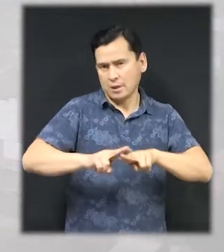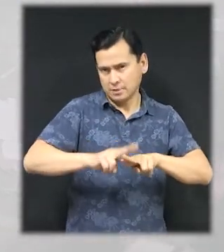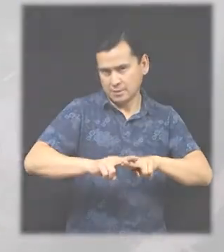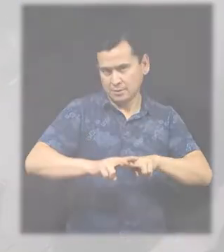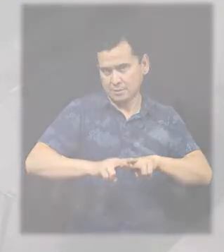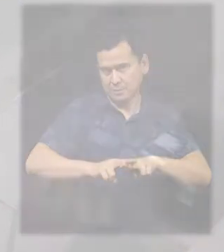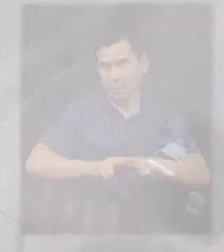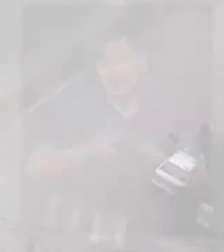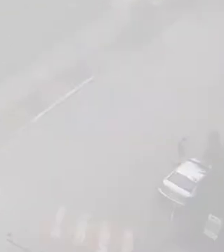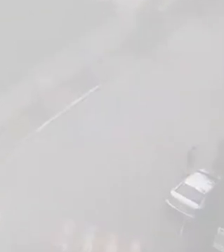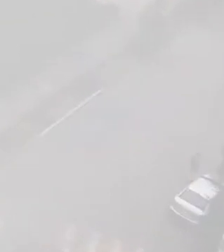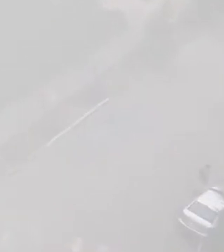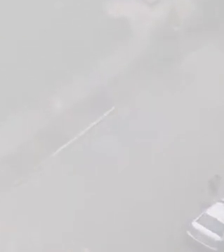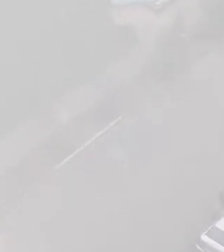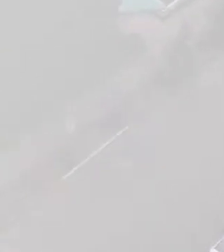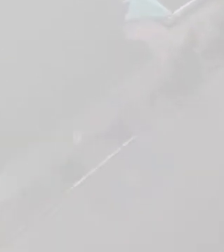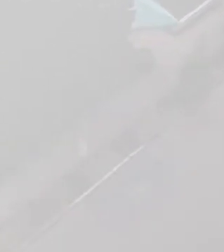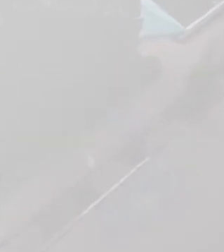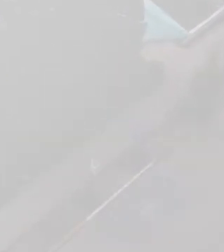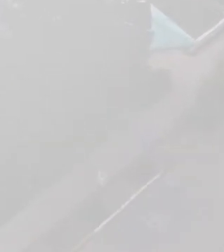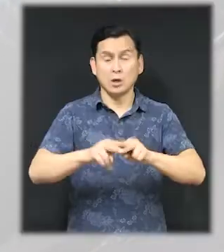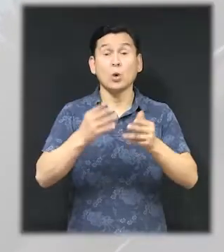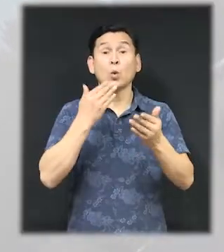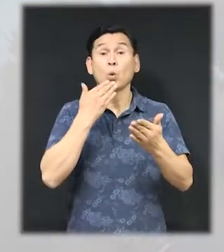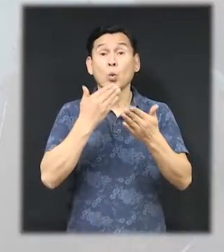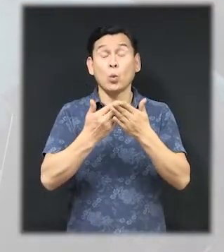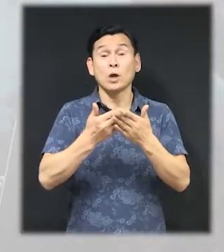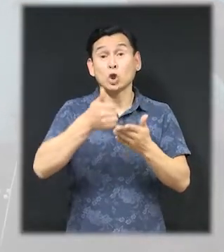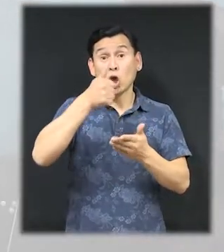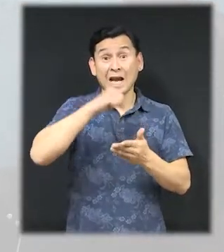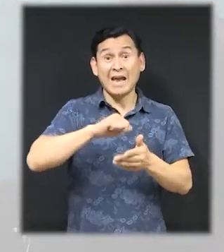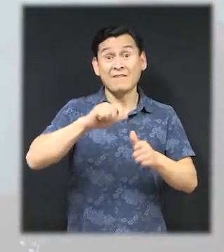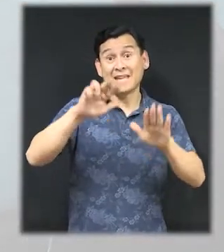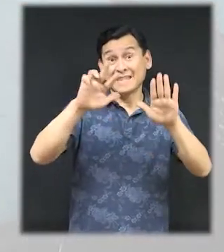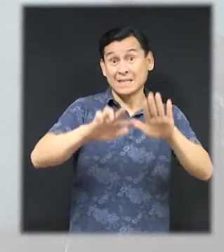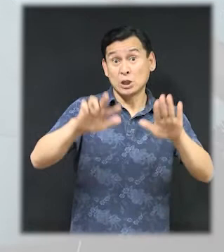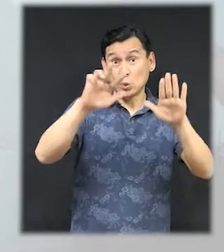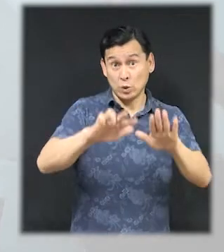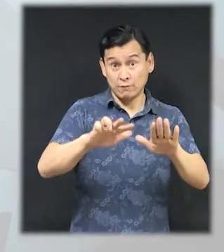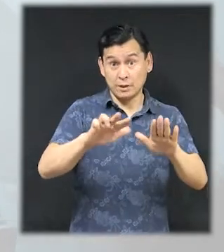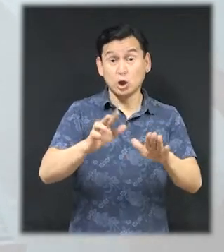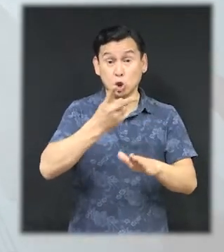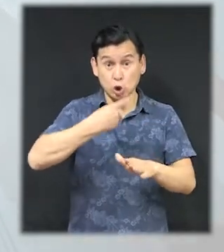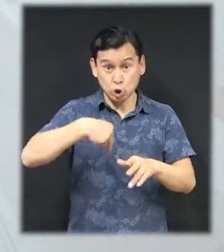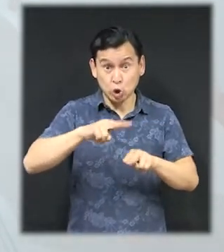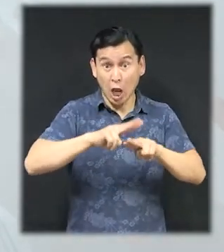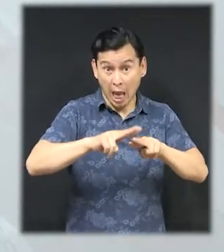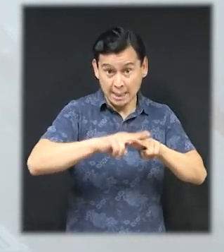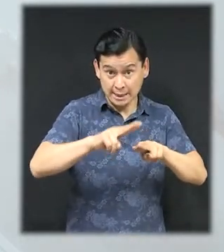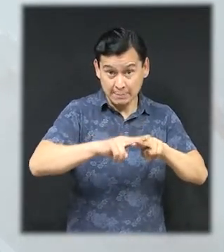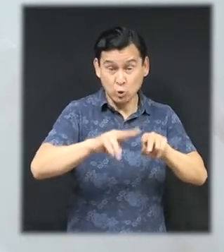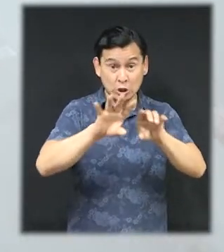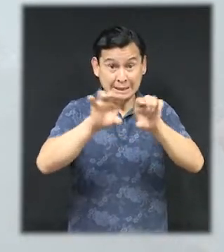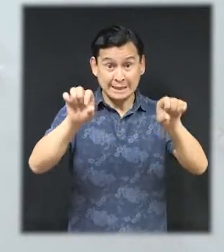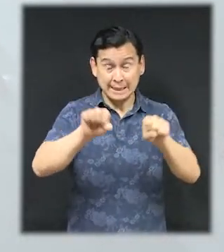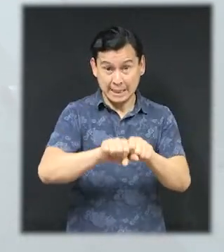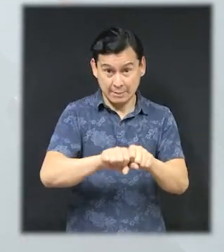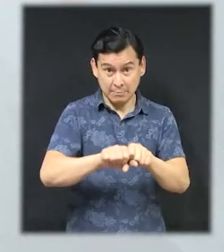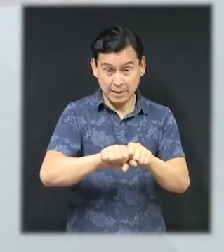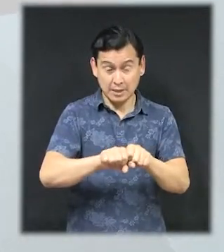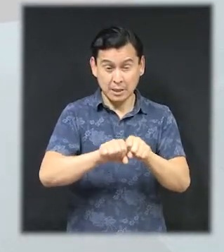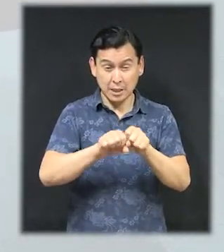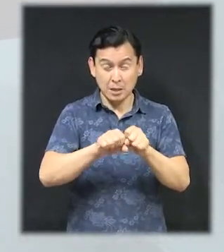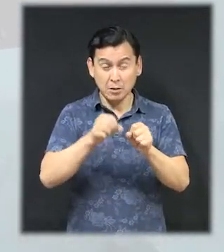deben aplicarse. Desde la clave 19 que nosotros voceamos a través de nuestro sistema de perifoneo que